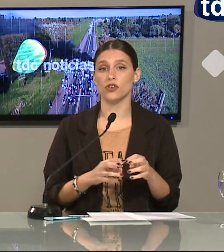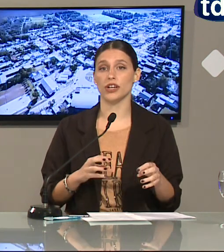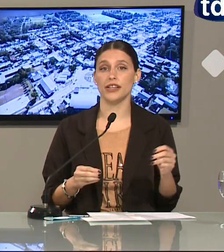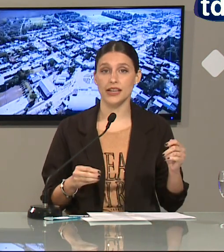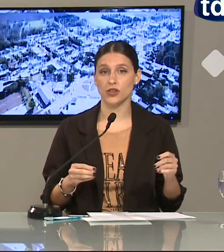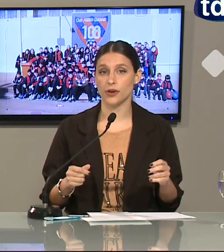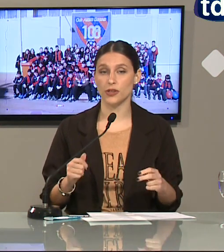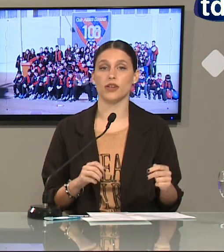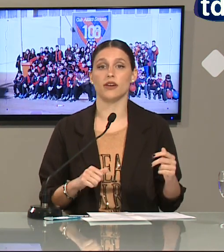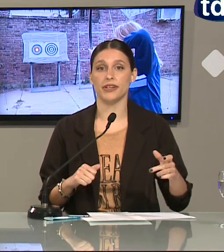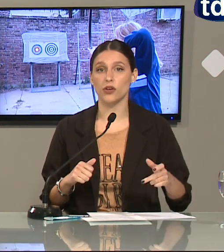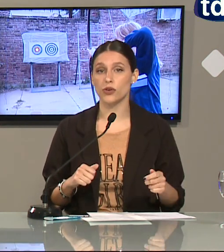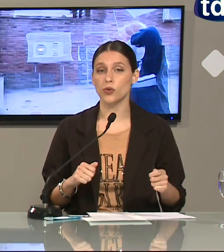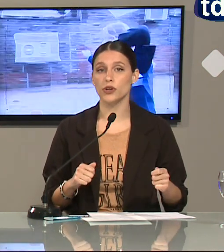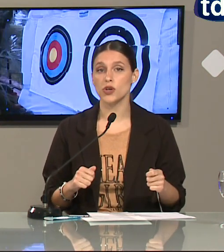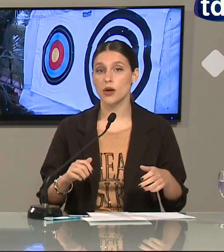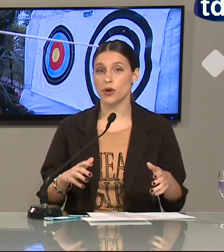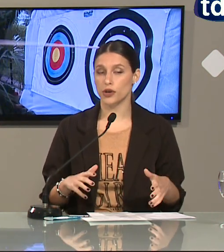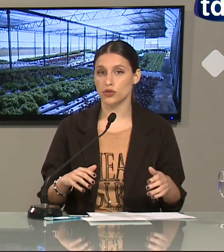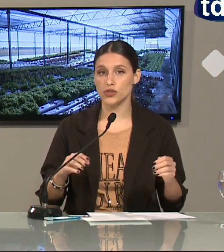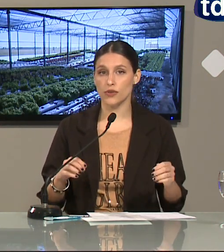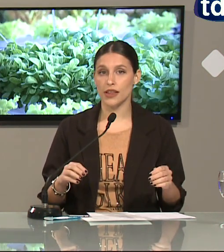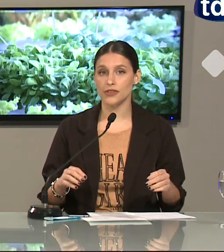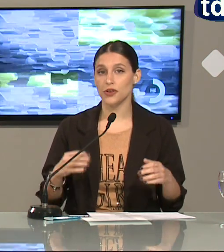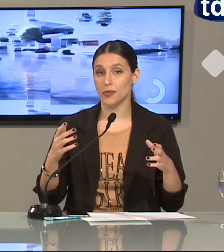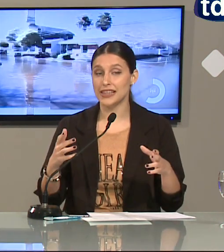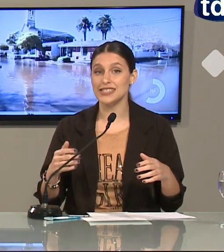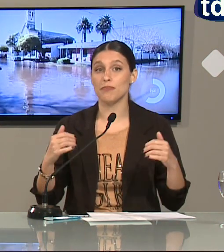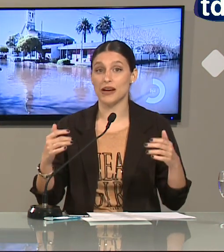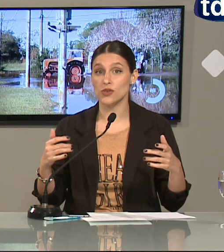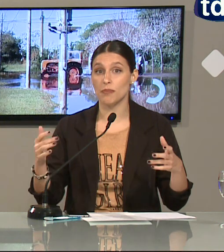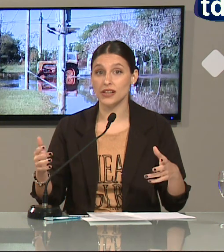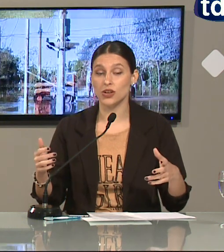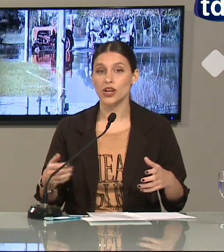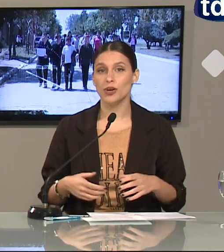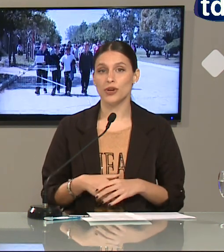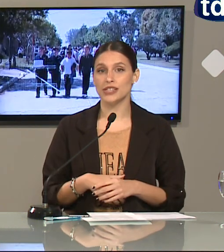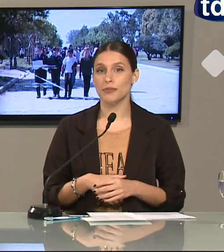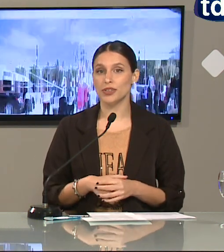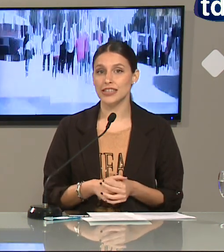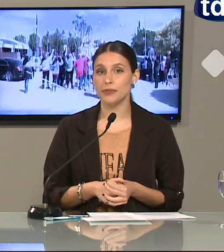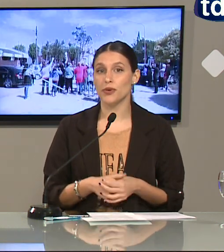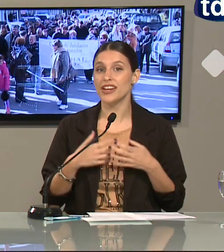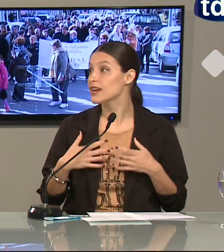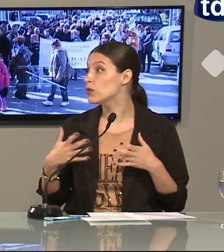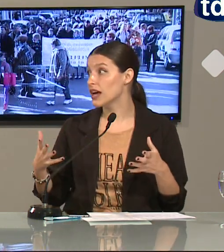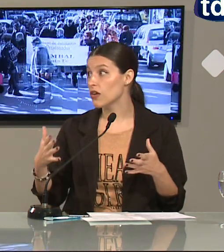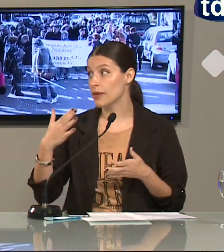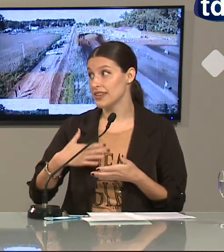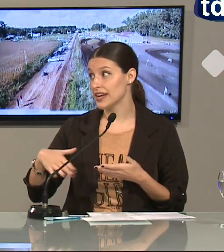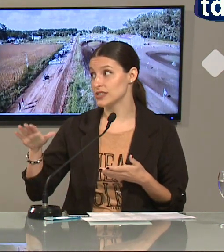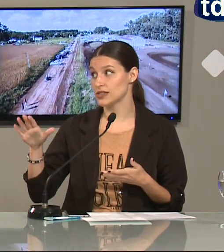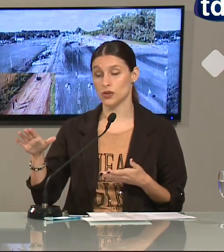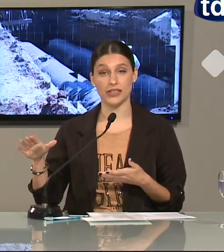inquietudes concretas con respecto a determinados rubros, pero bueno, todo se va dando, como él dice, paso a paso, porque es importante poder regularlo